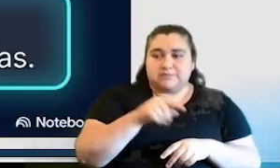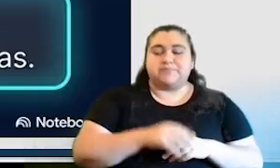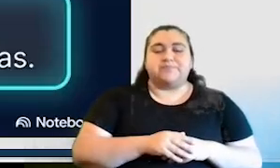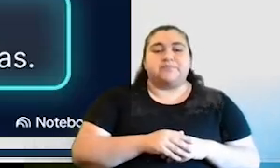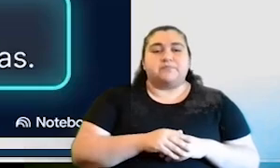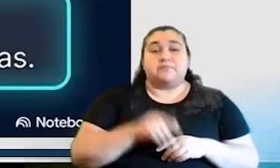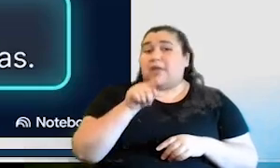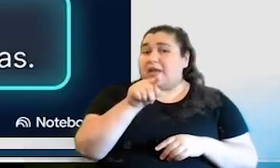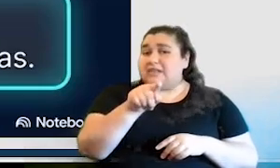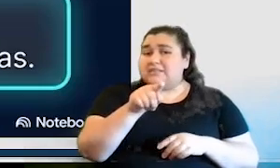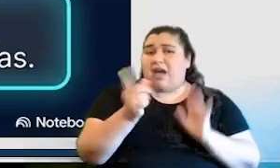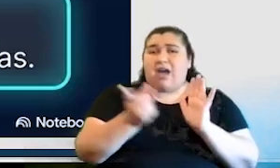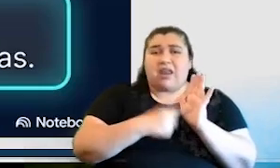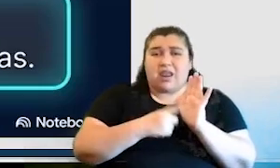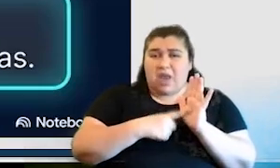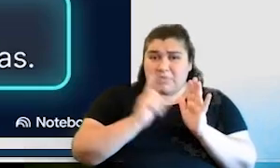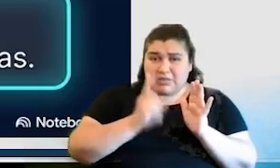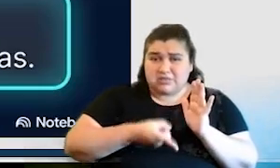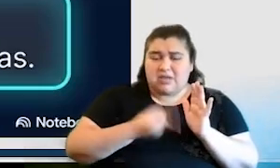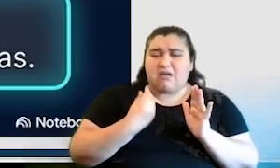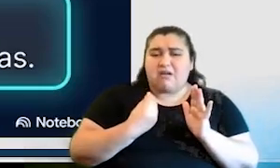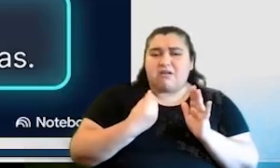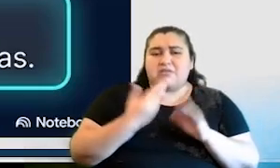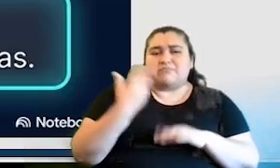Esta salió por el año